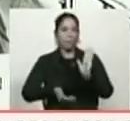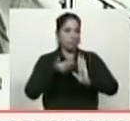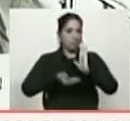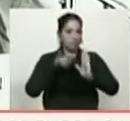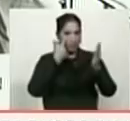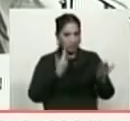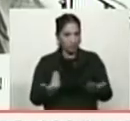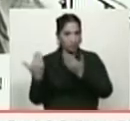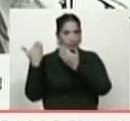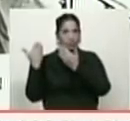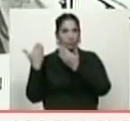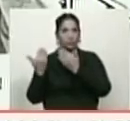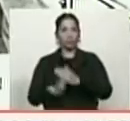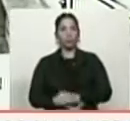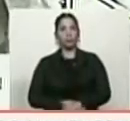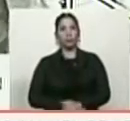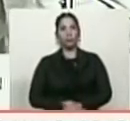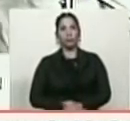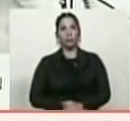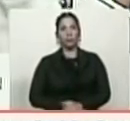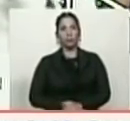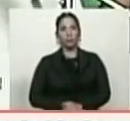importantes al pueblo de Venezuela. Adelante, ministro.